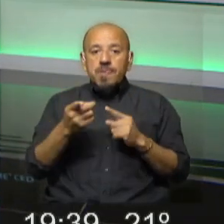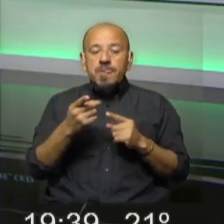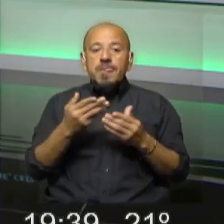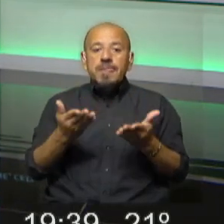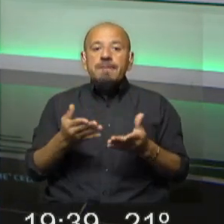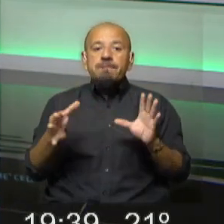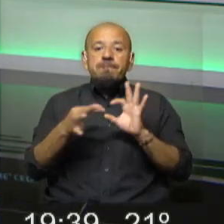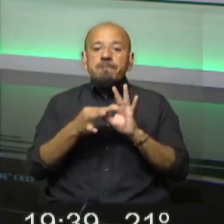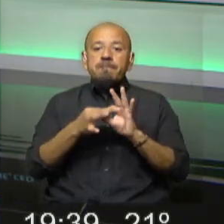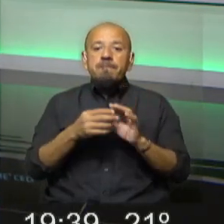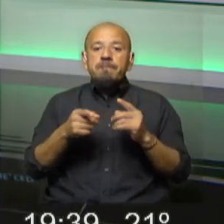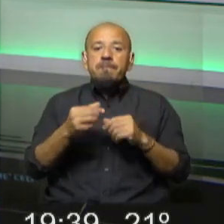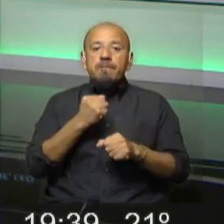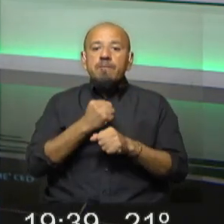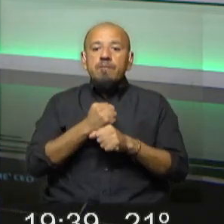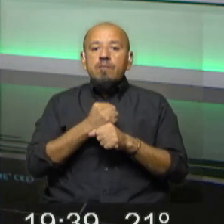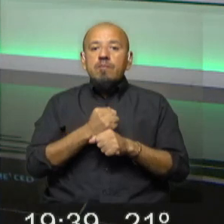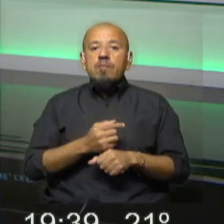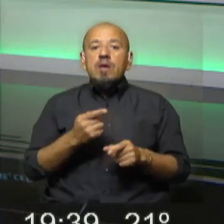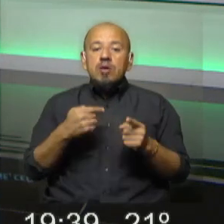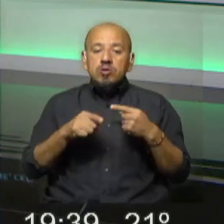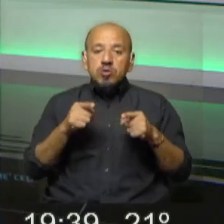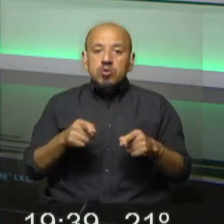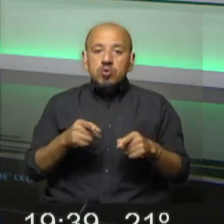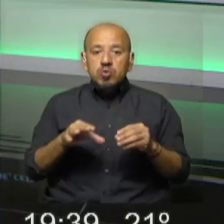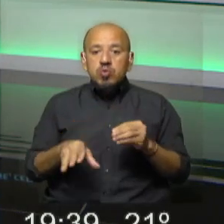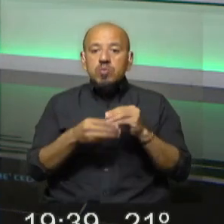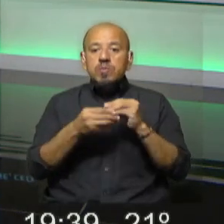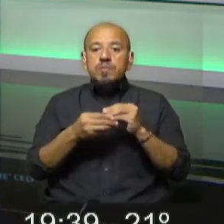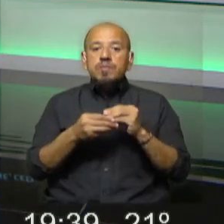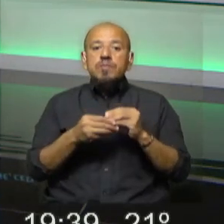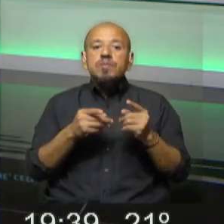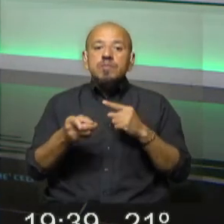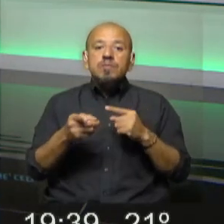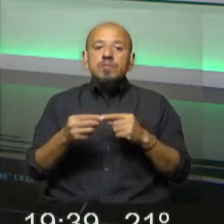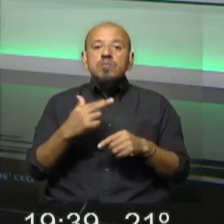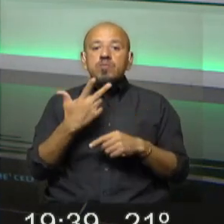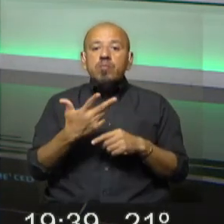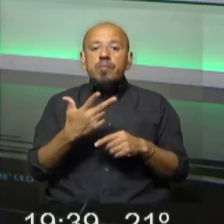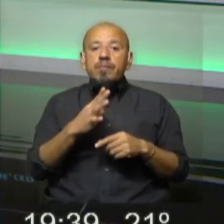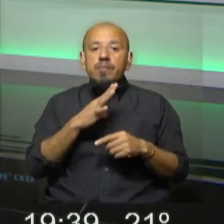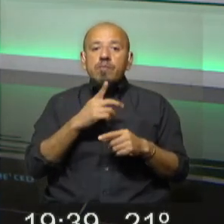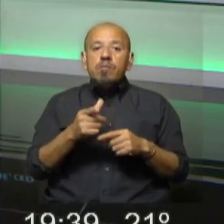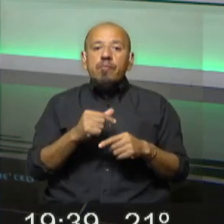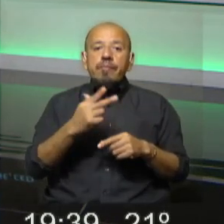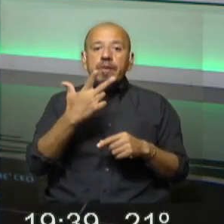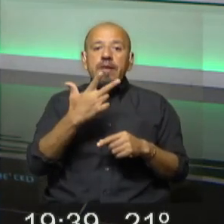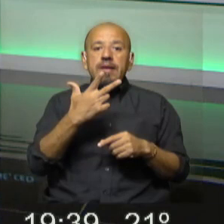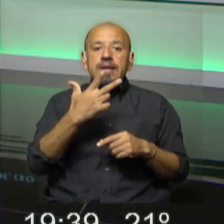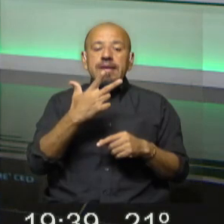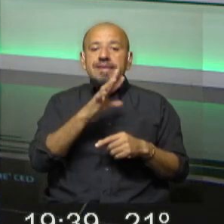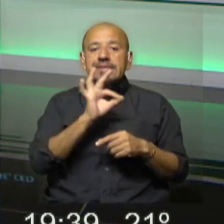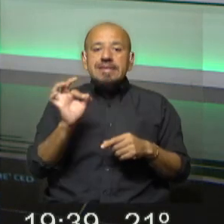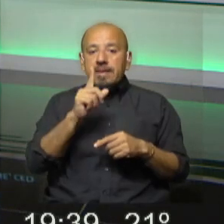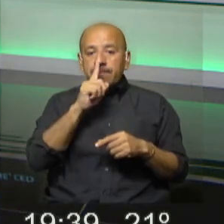de vincularse con el mercado laboral. Entonces, si nosotros sumamos, bueno, todas estas tres clases de restricciones, tenemos que más de 300.000